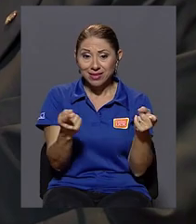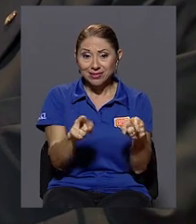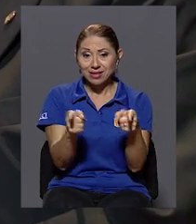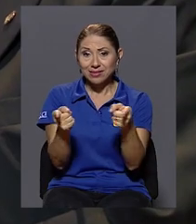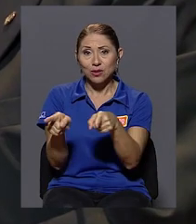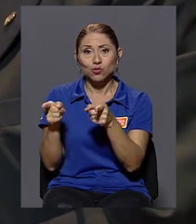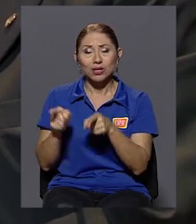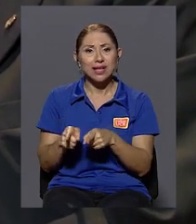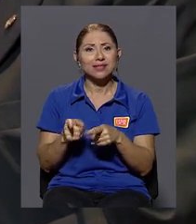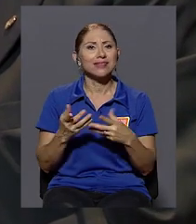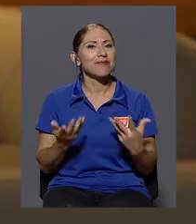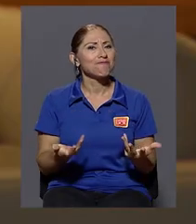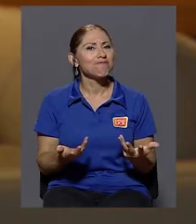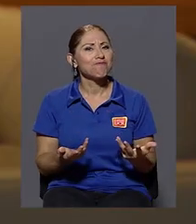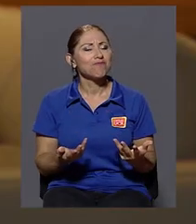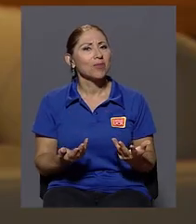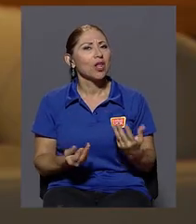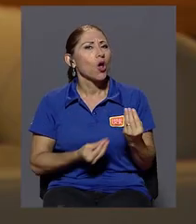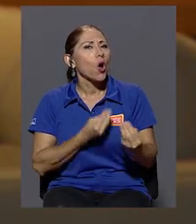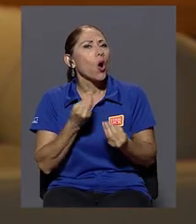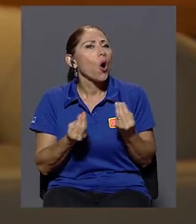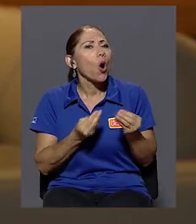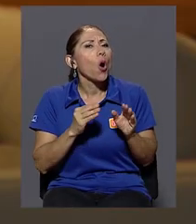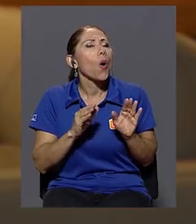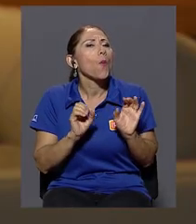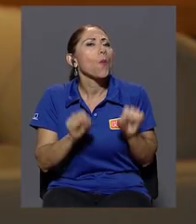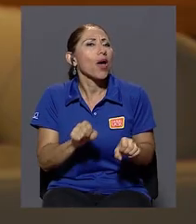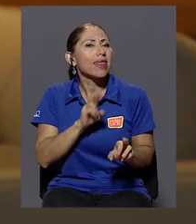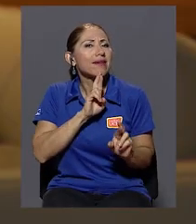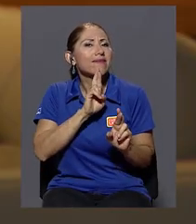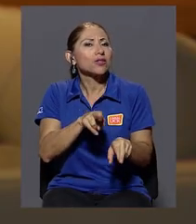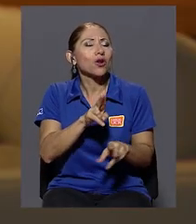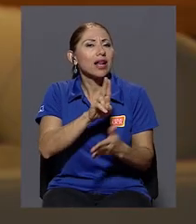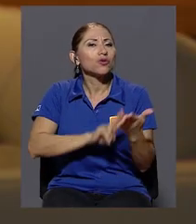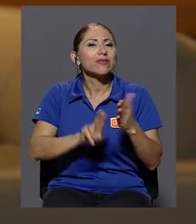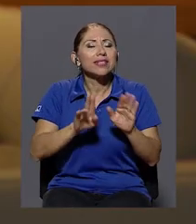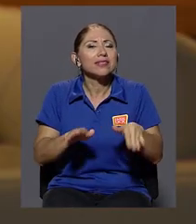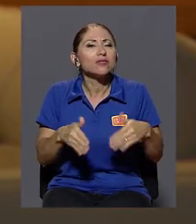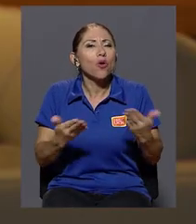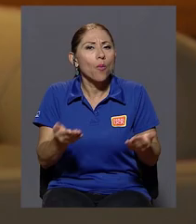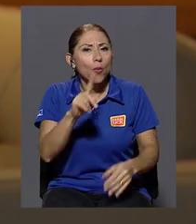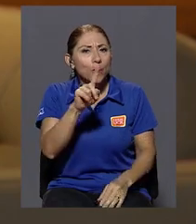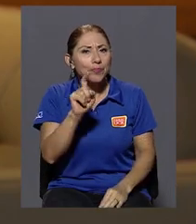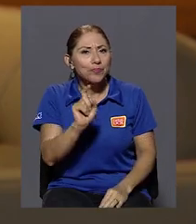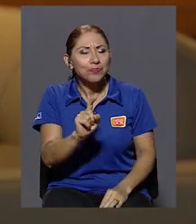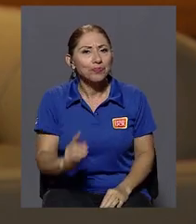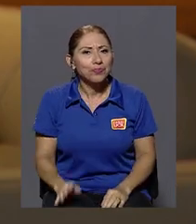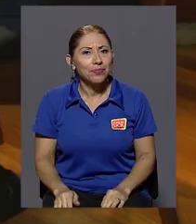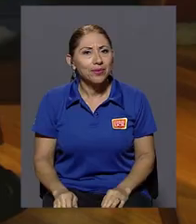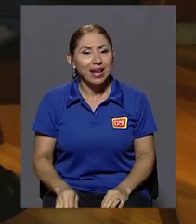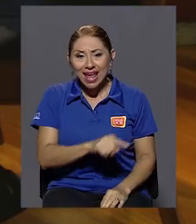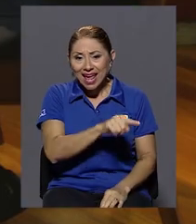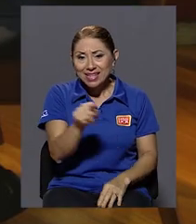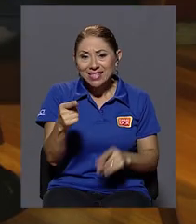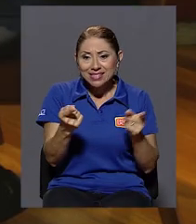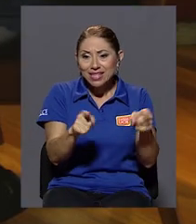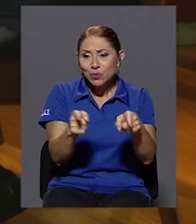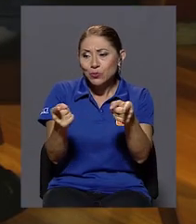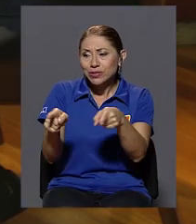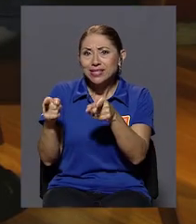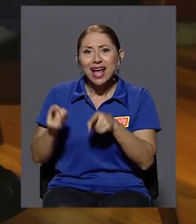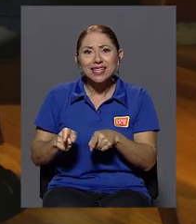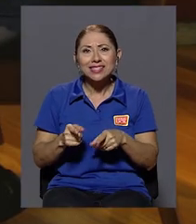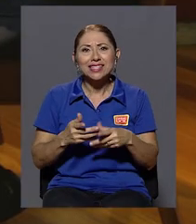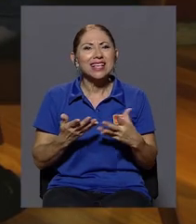Ante esta circunstancia, ¿cómo podrían, Roberto, reaccionar las universidades? ¿O qué estas circunstancias,